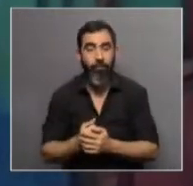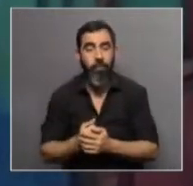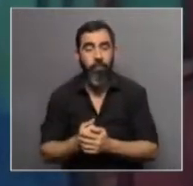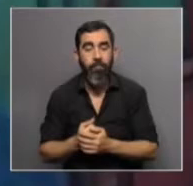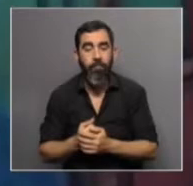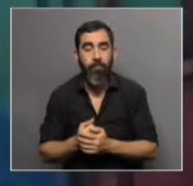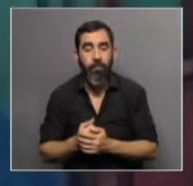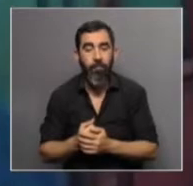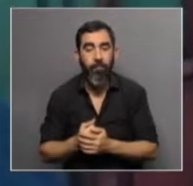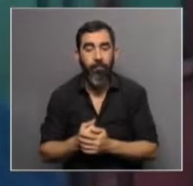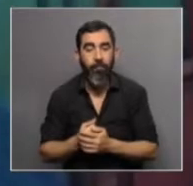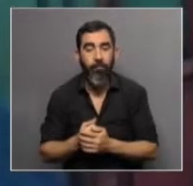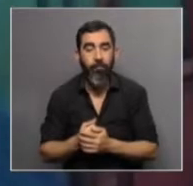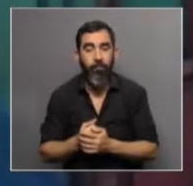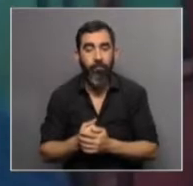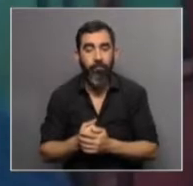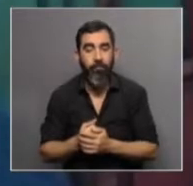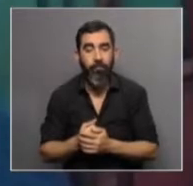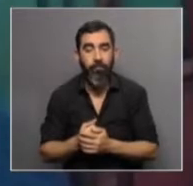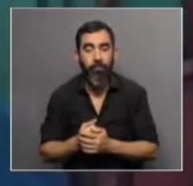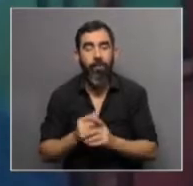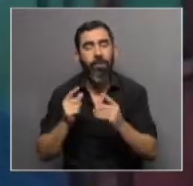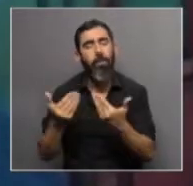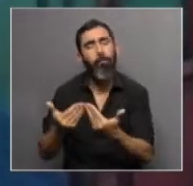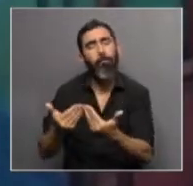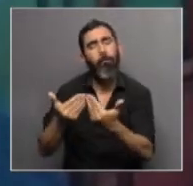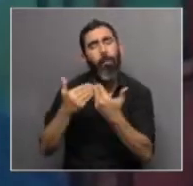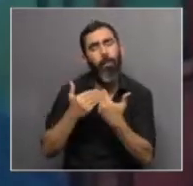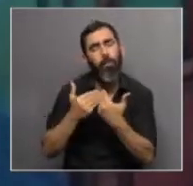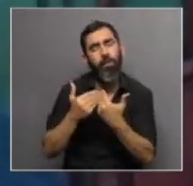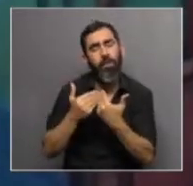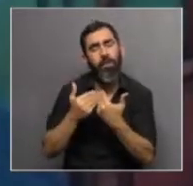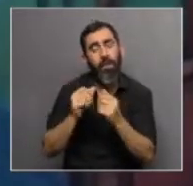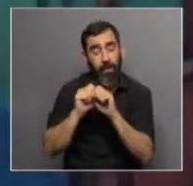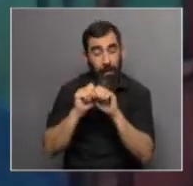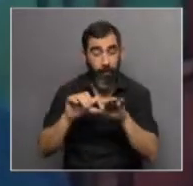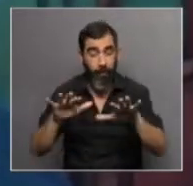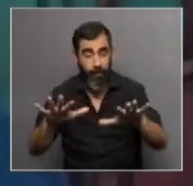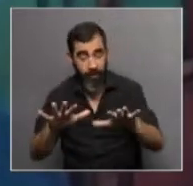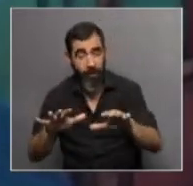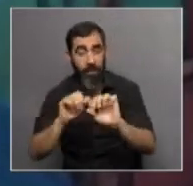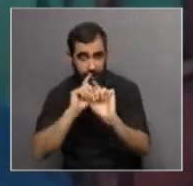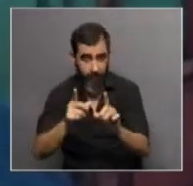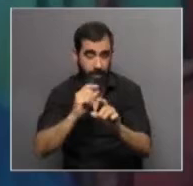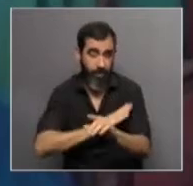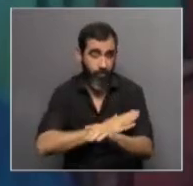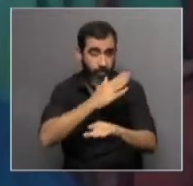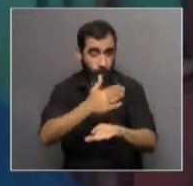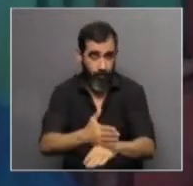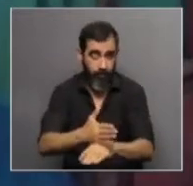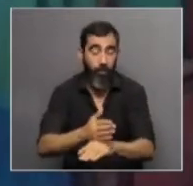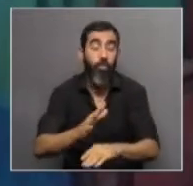agregar algo en este respecto. Y usted me preguntaba si la pandemia ha impactado.